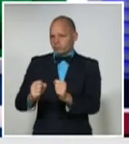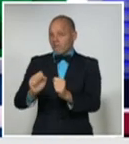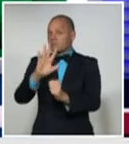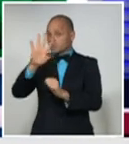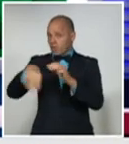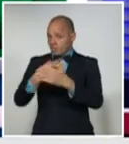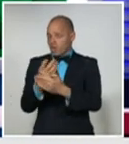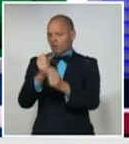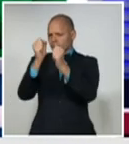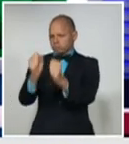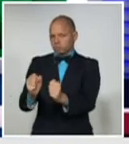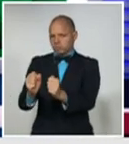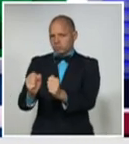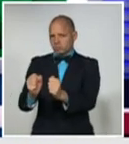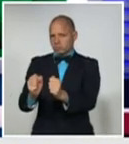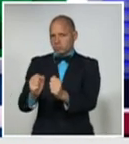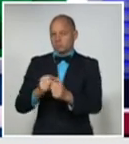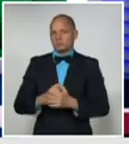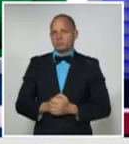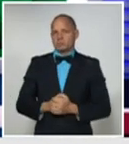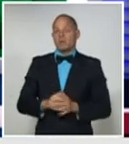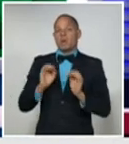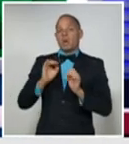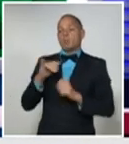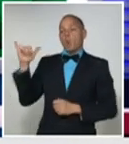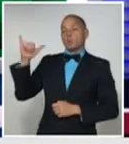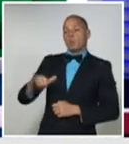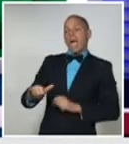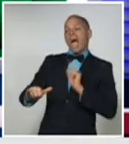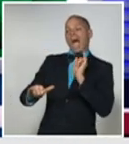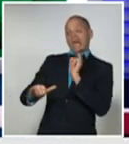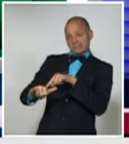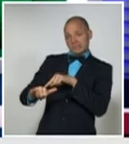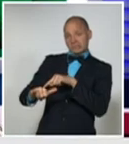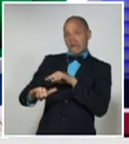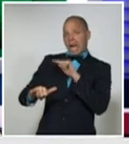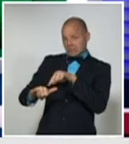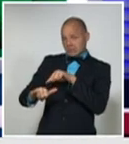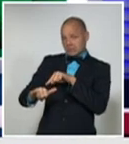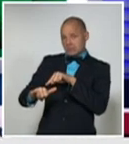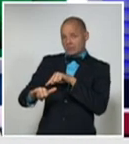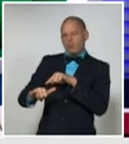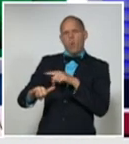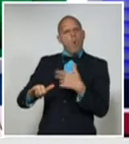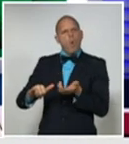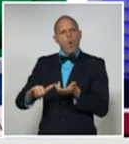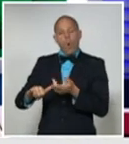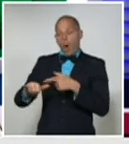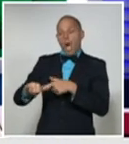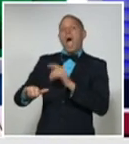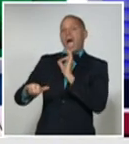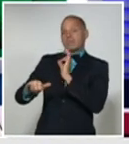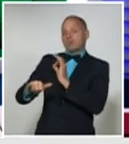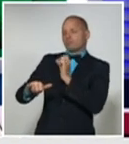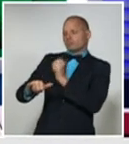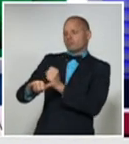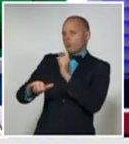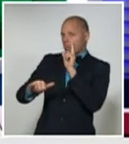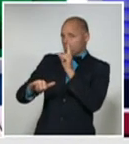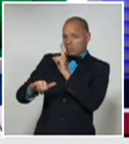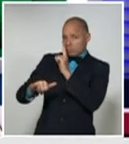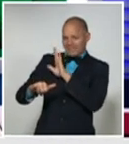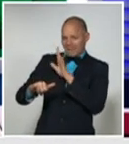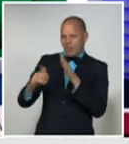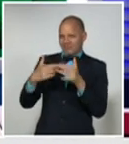horas, se le toma en el aeropuerto, se aísla en un centro y se le toma